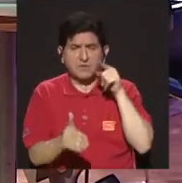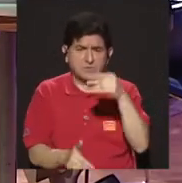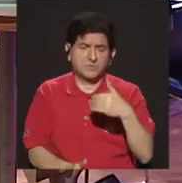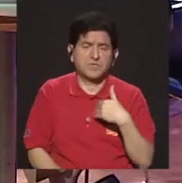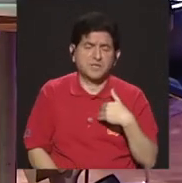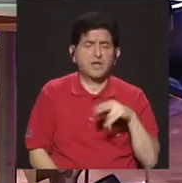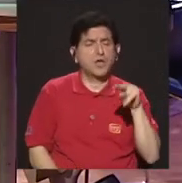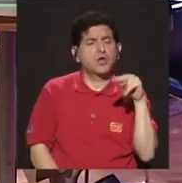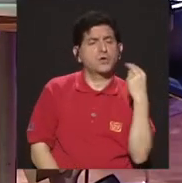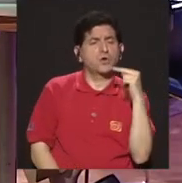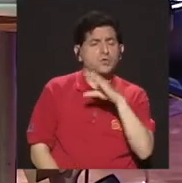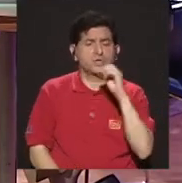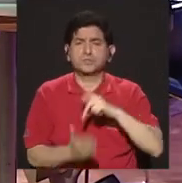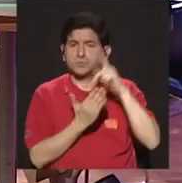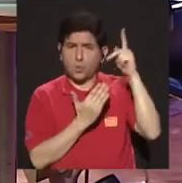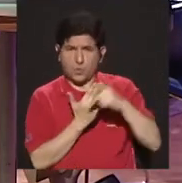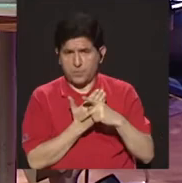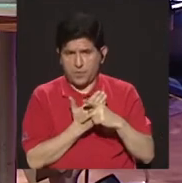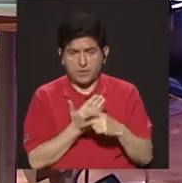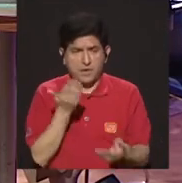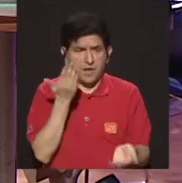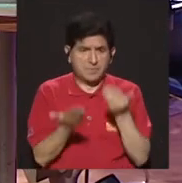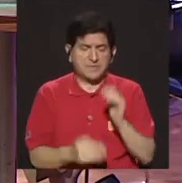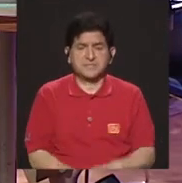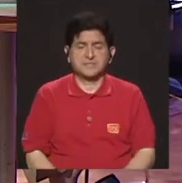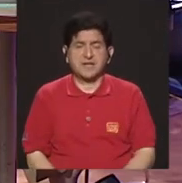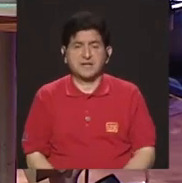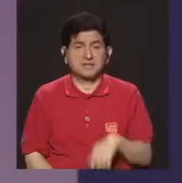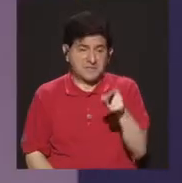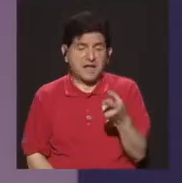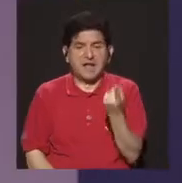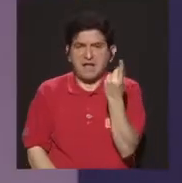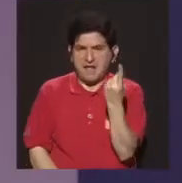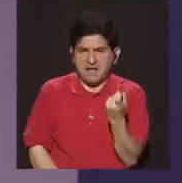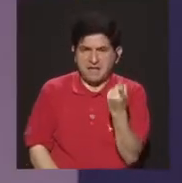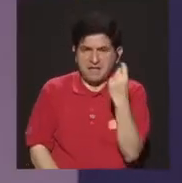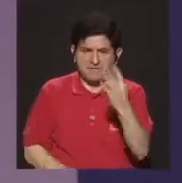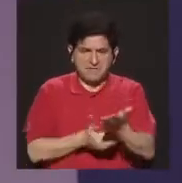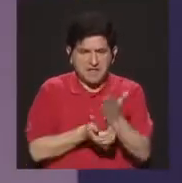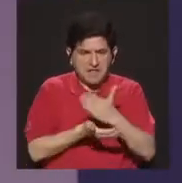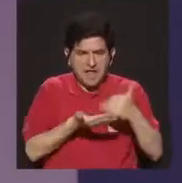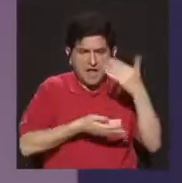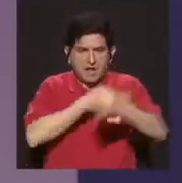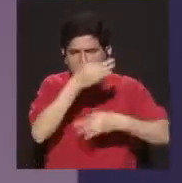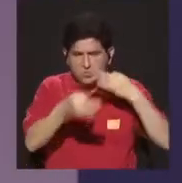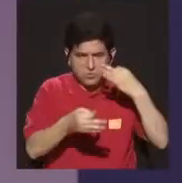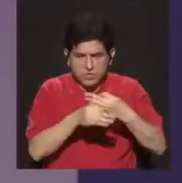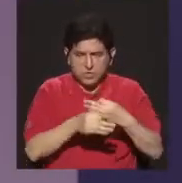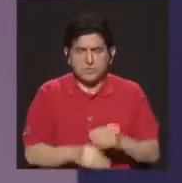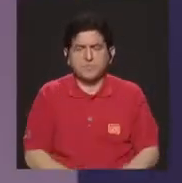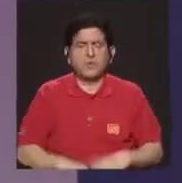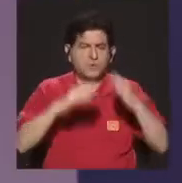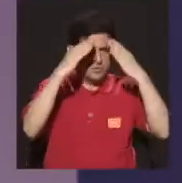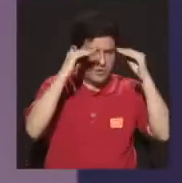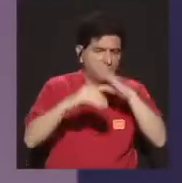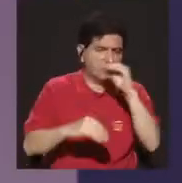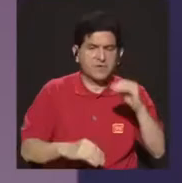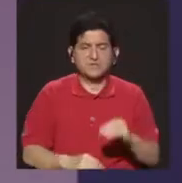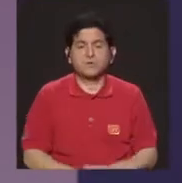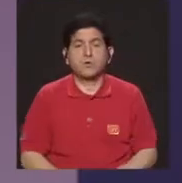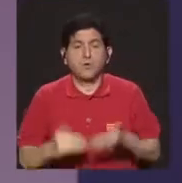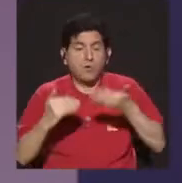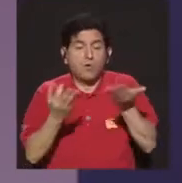en noticieros o en programas a veces incluso omisiones de cierto tipo de cadenas o cierto otro tipo de información que puede ser